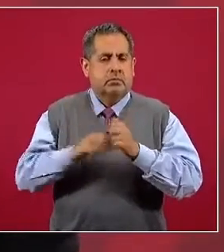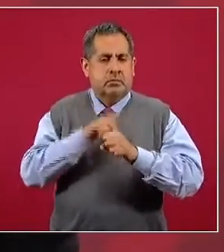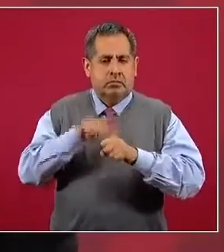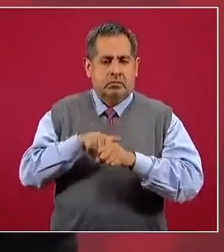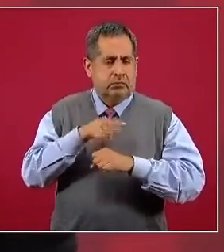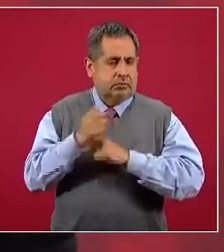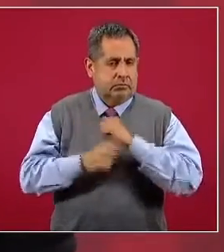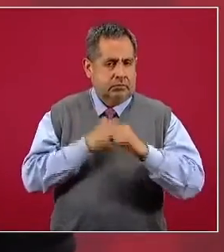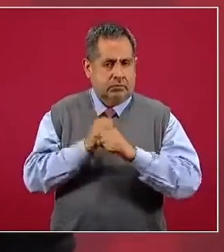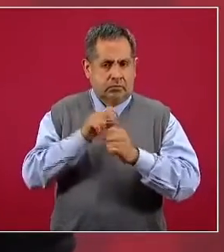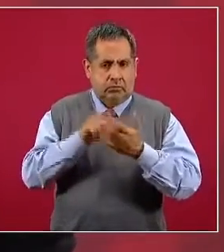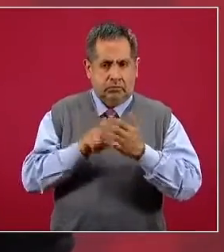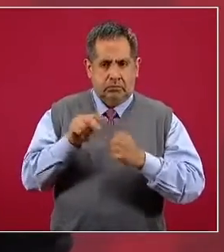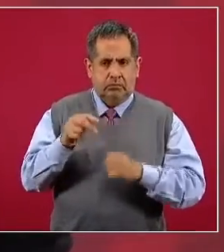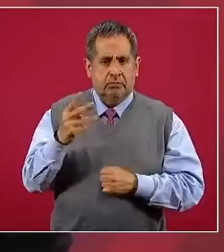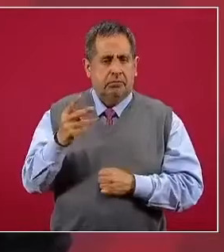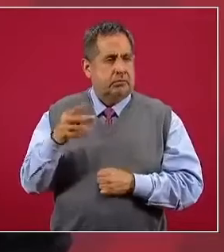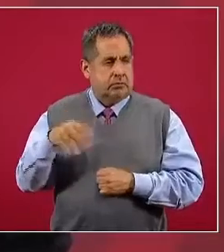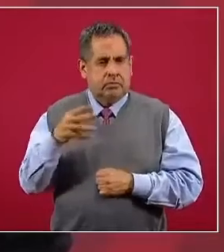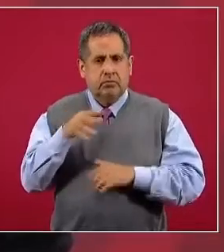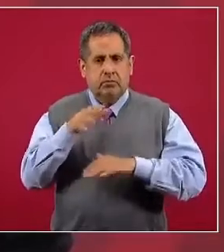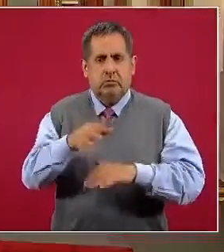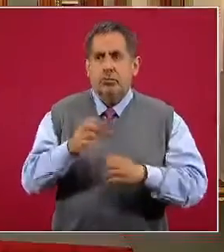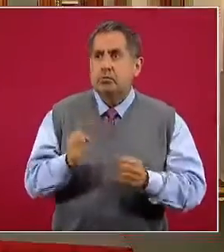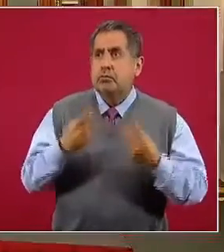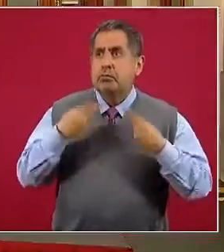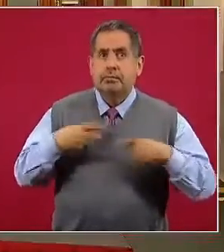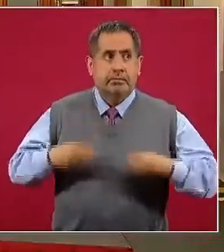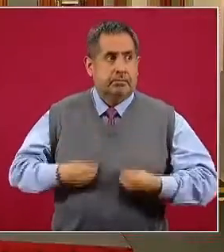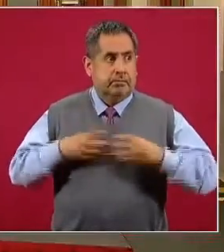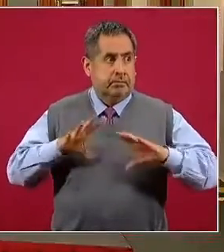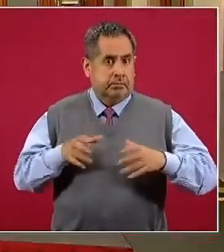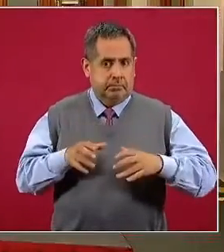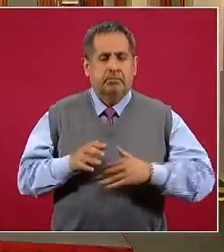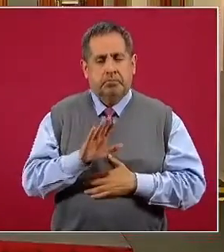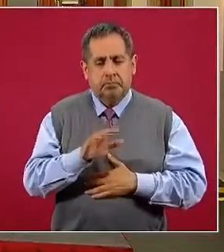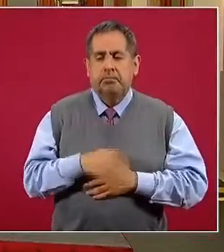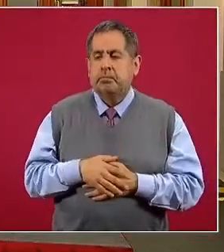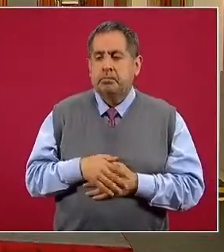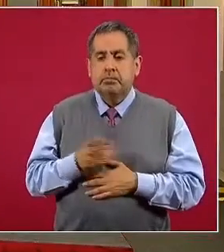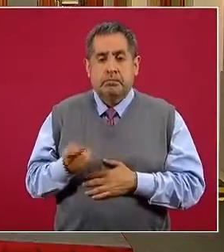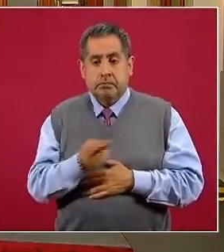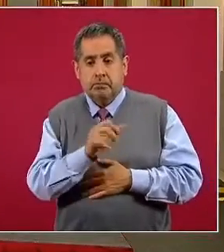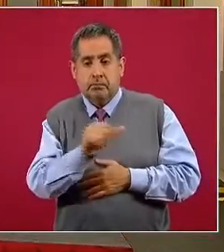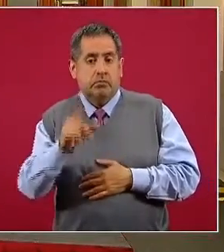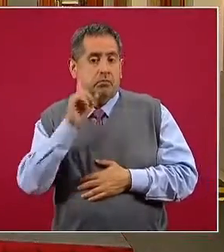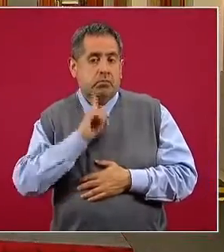de 2014, cuando se les hizo la pregunta a las mujeres, solamente